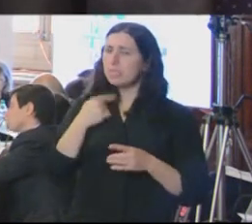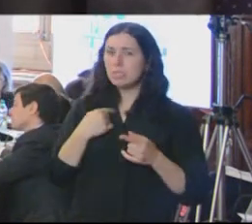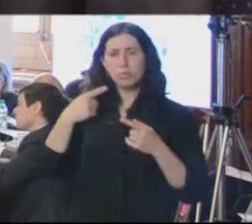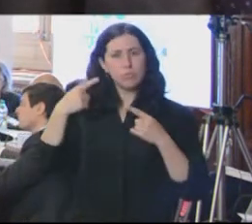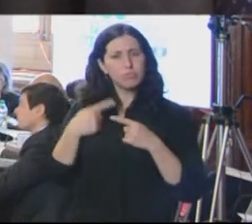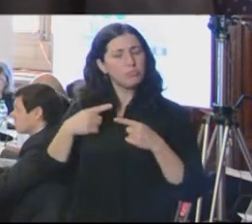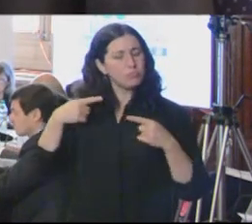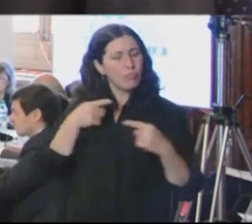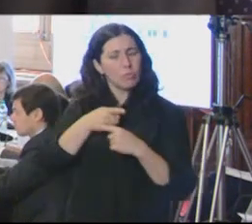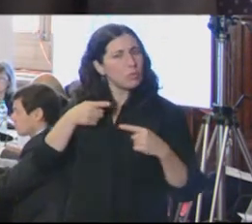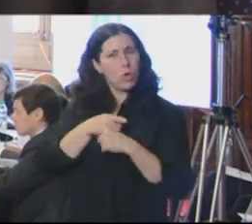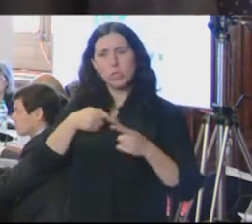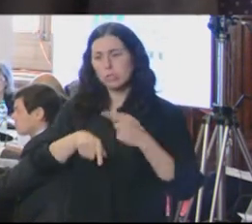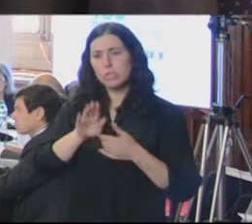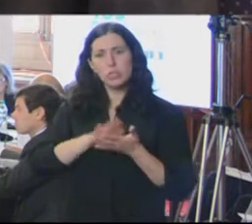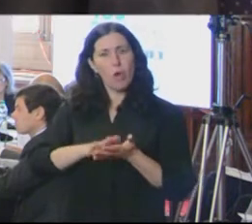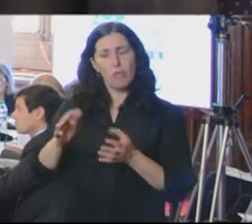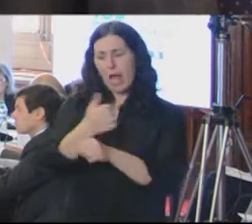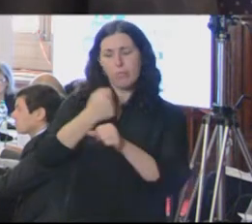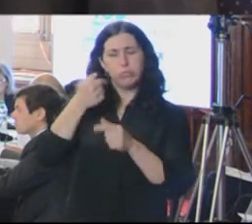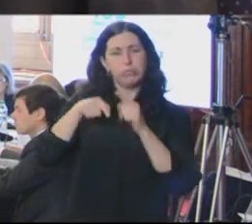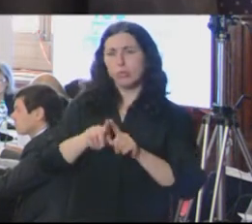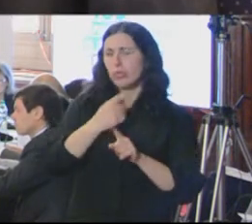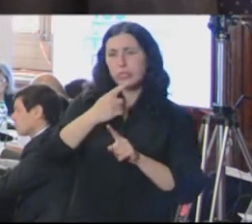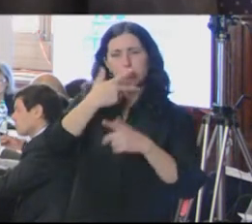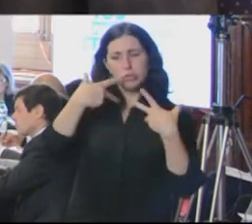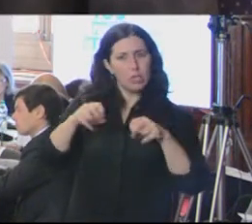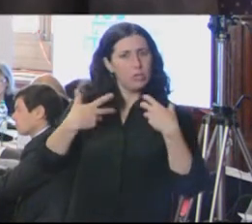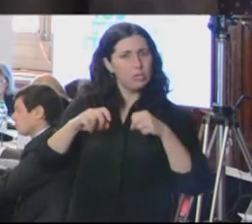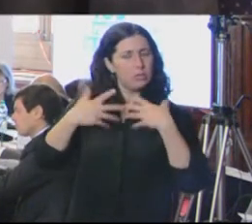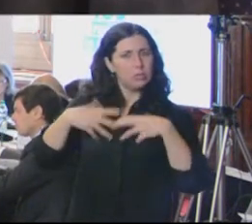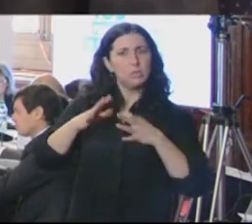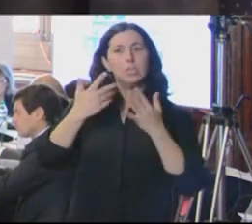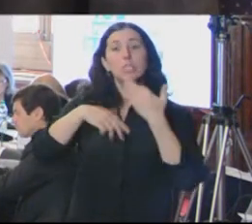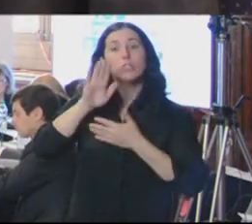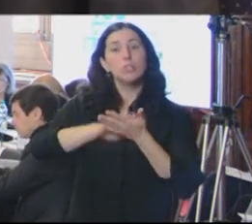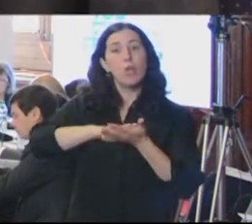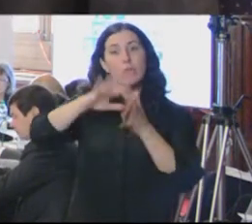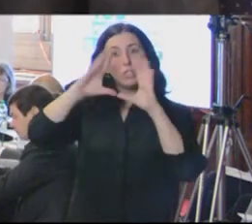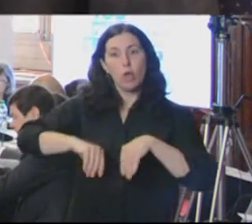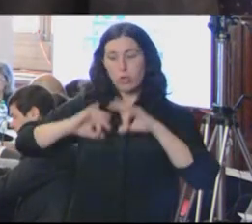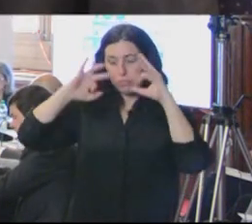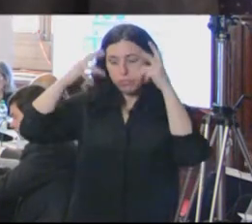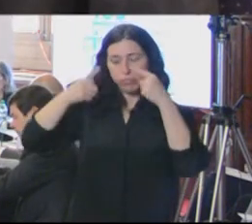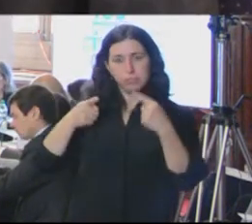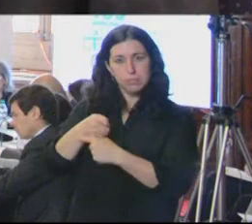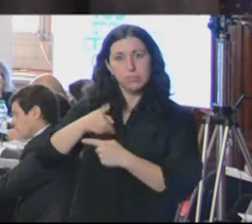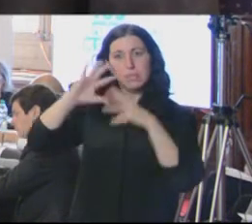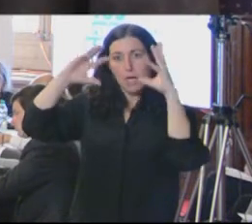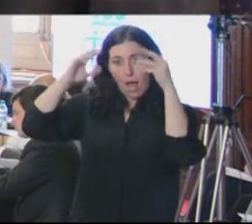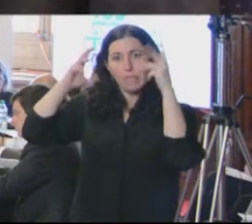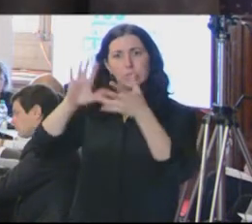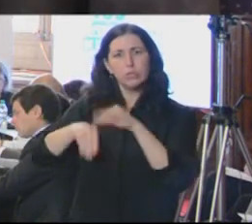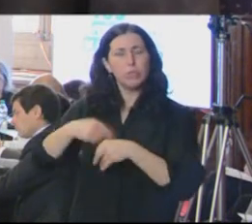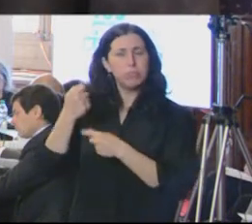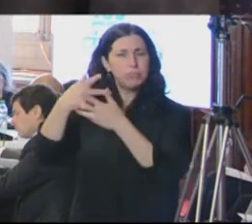permanente de deplorar, de rechazar todas las agresiones, todos los